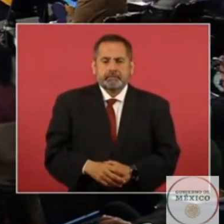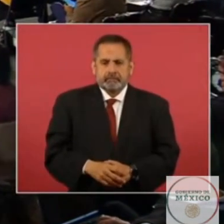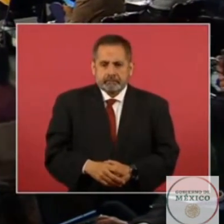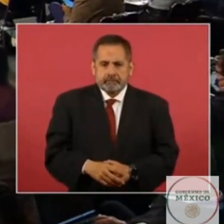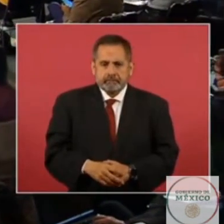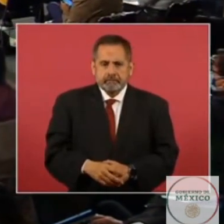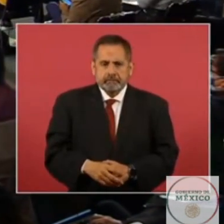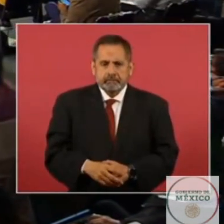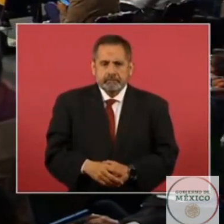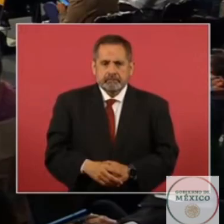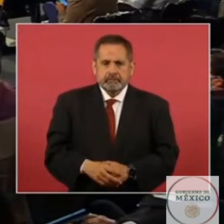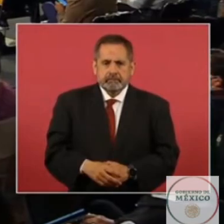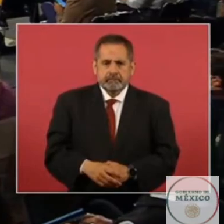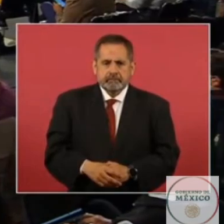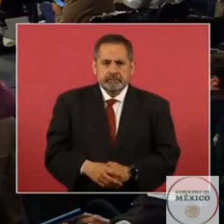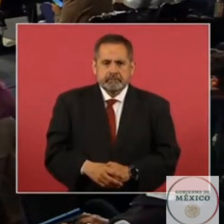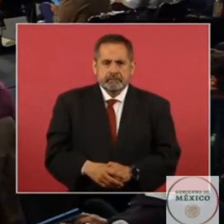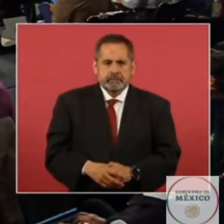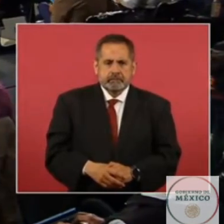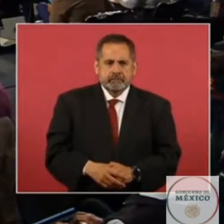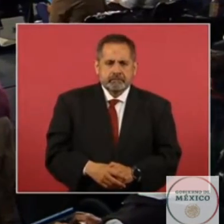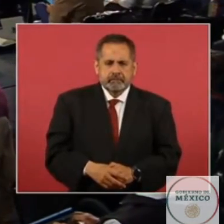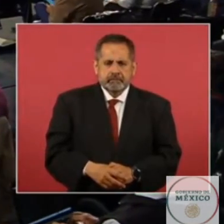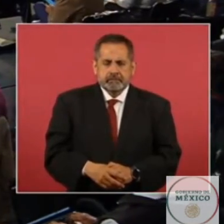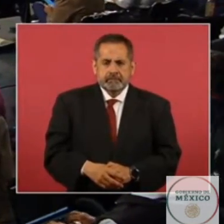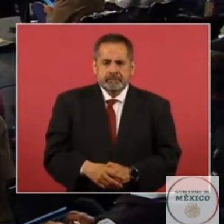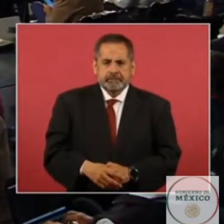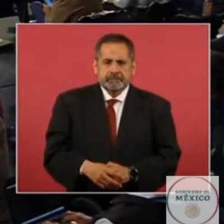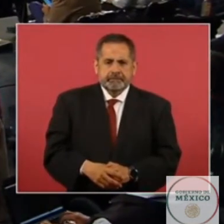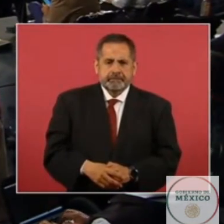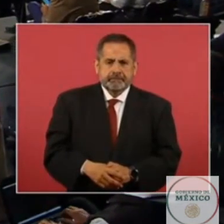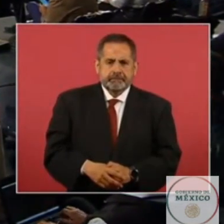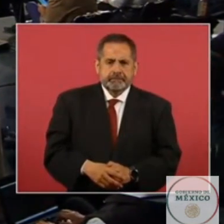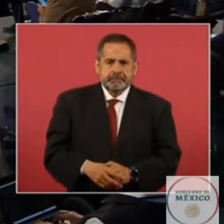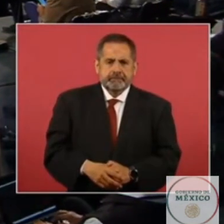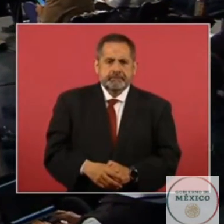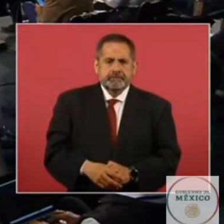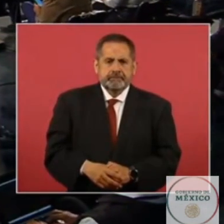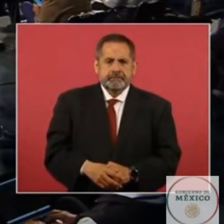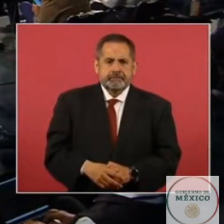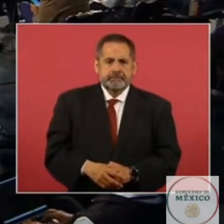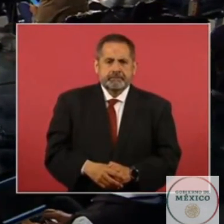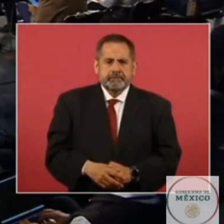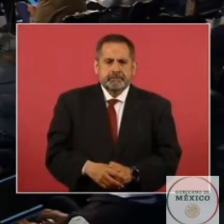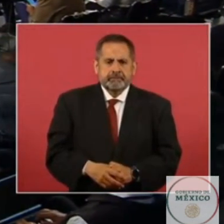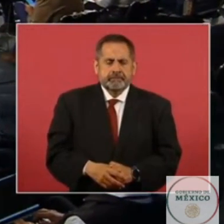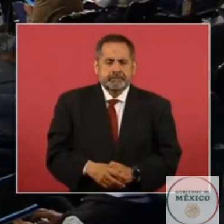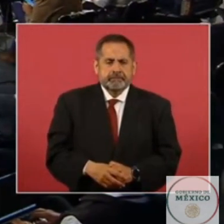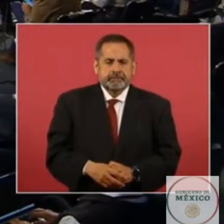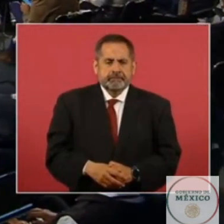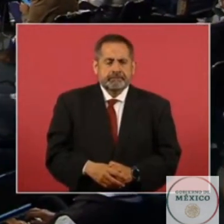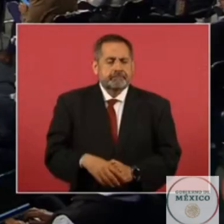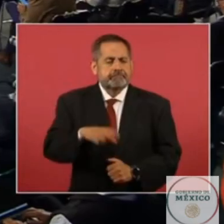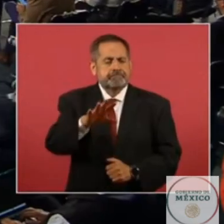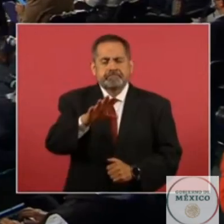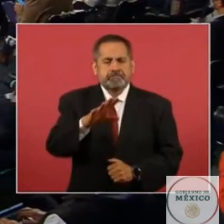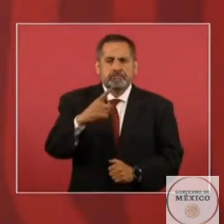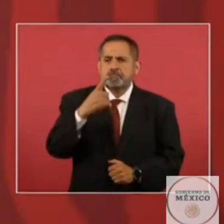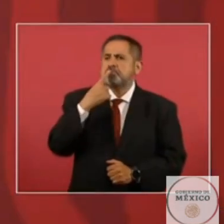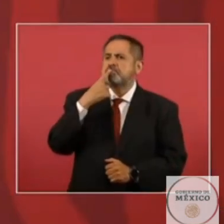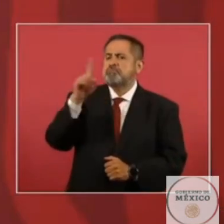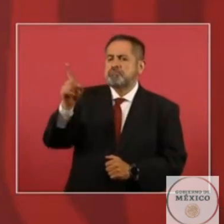abierta. Bueno, eso no puedo dar detalles de lo que ha hecho la Fiscalía, porque eso pues corresponde al